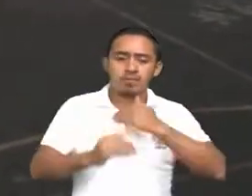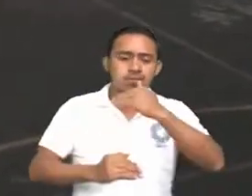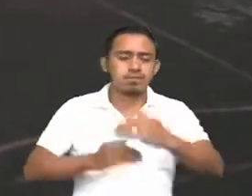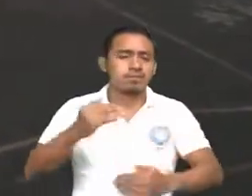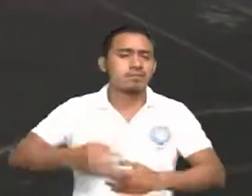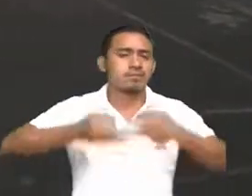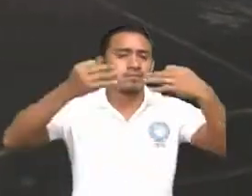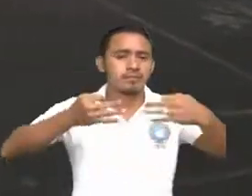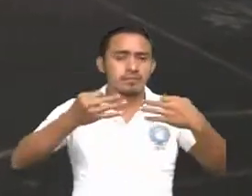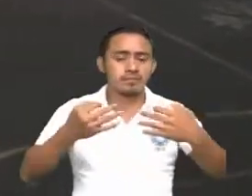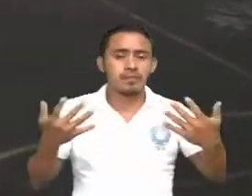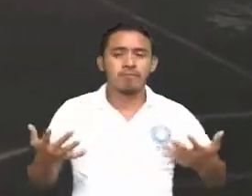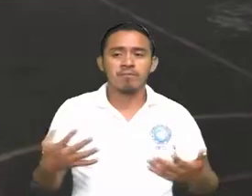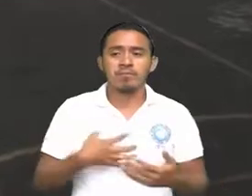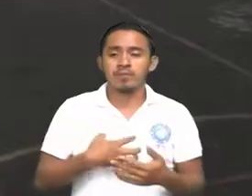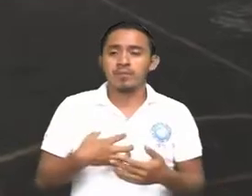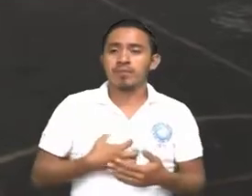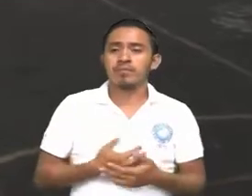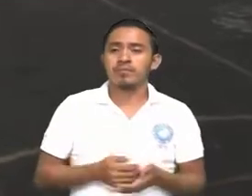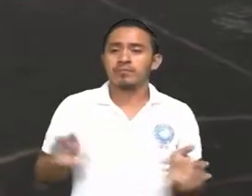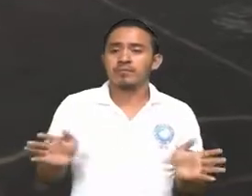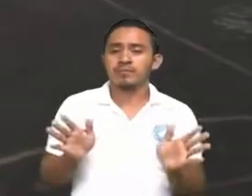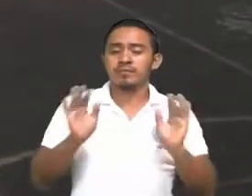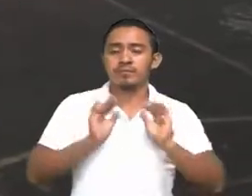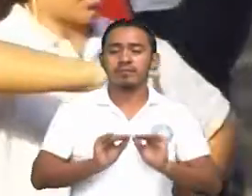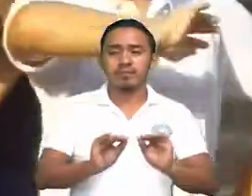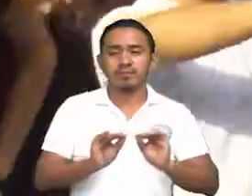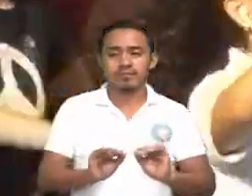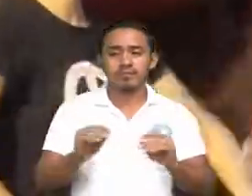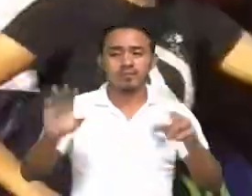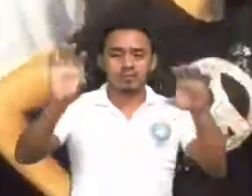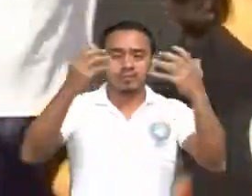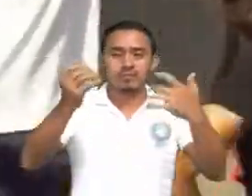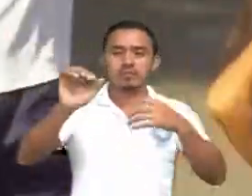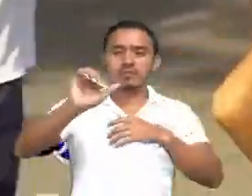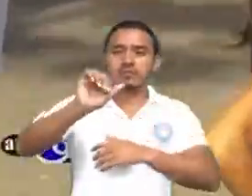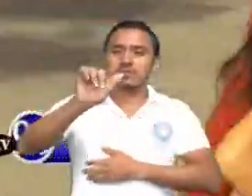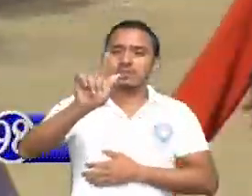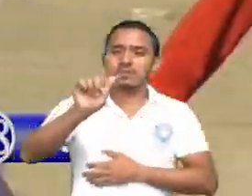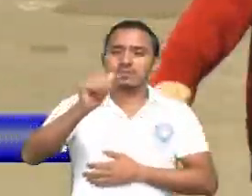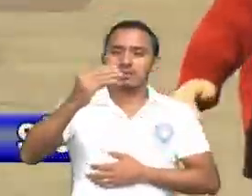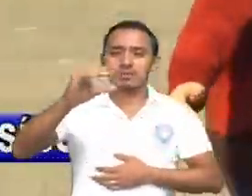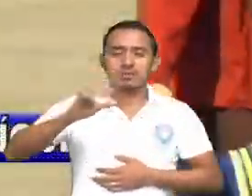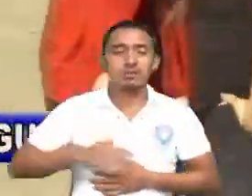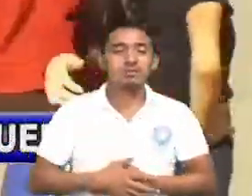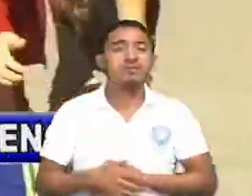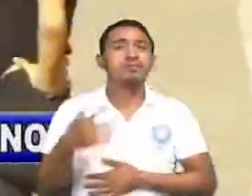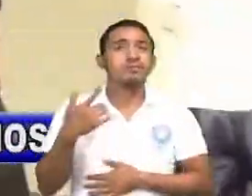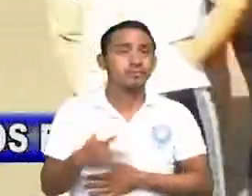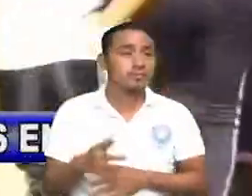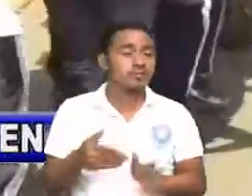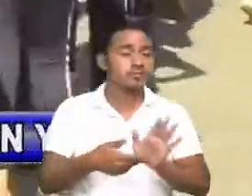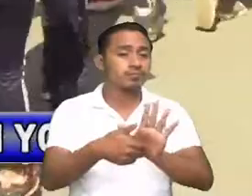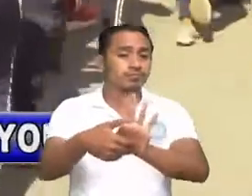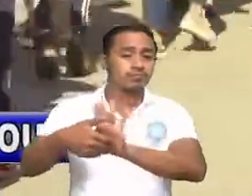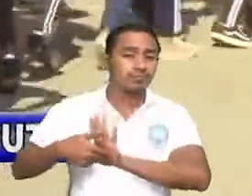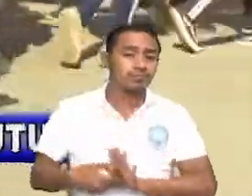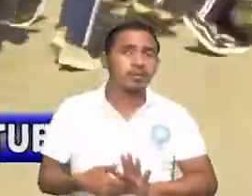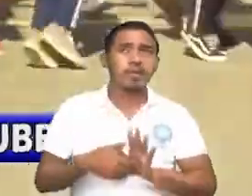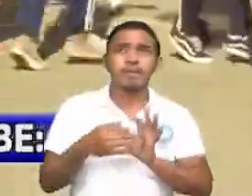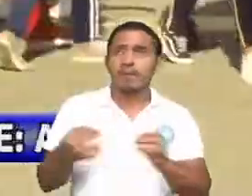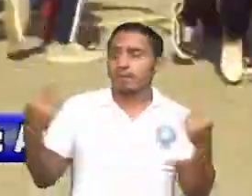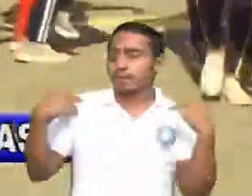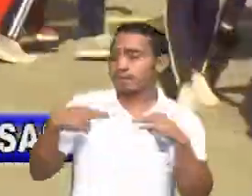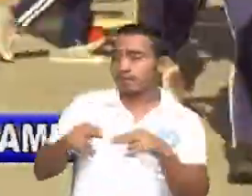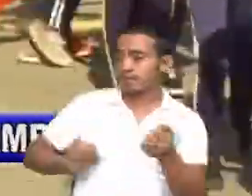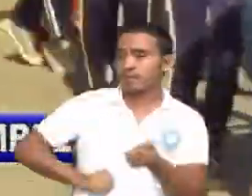espíritu cívico y lo que se les ha ido infundiendo en las clases de arte, cultura y tradición, este es el reflejo. Y los maestros